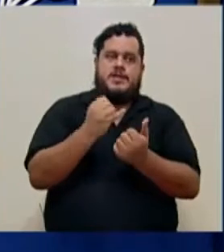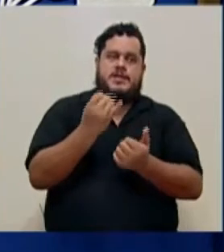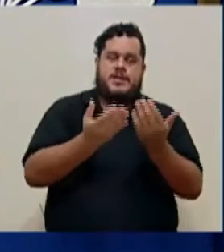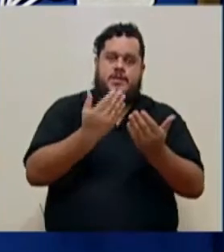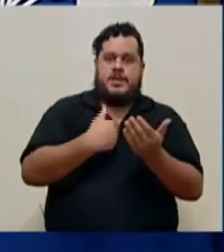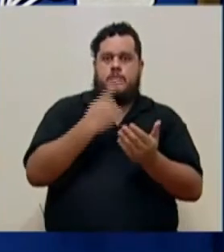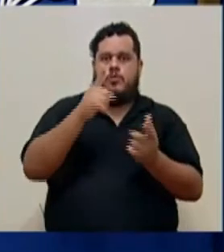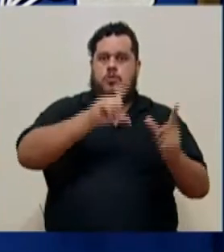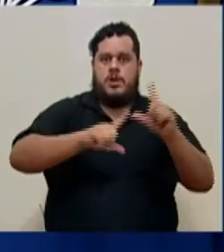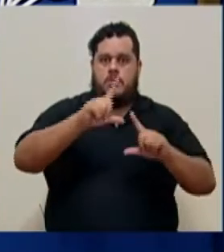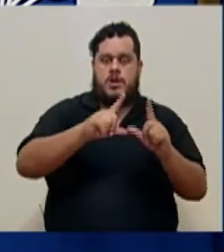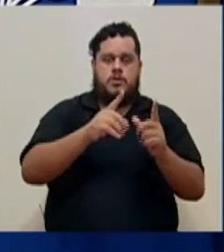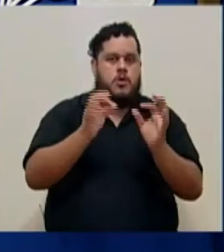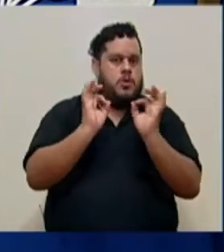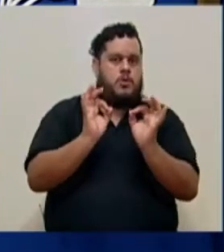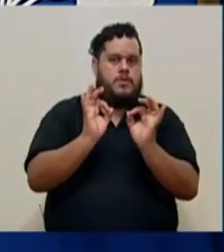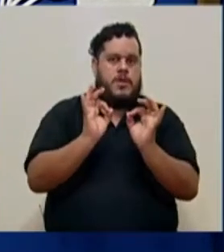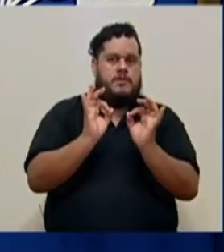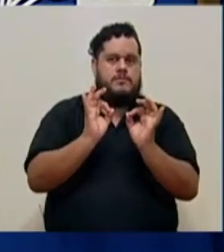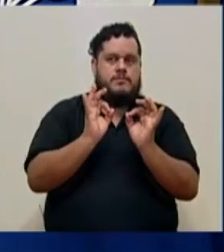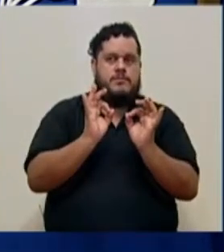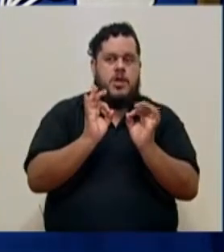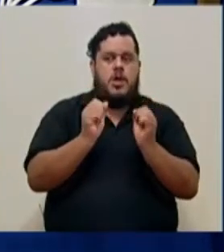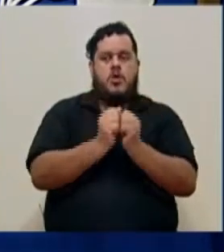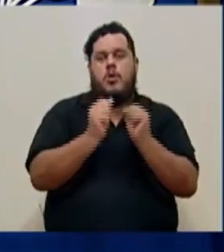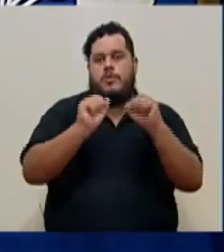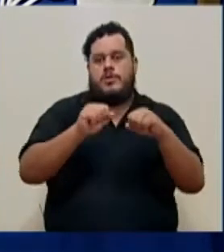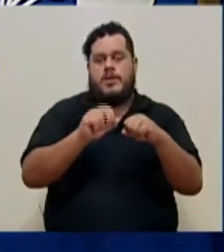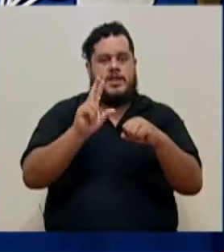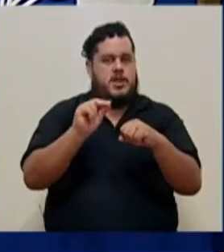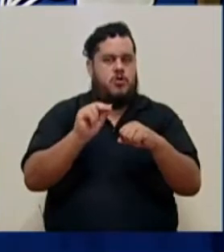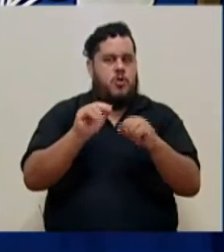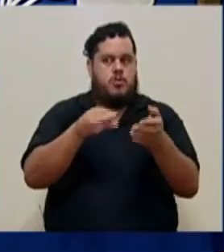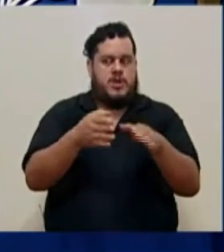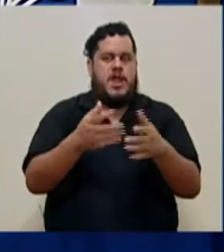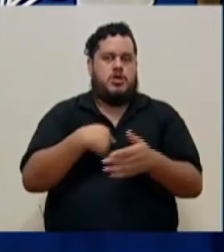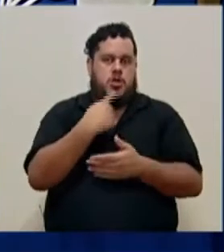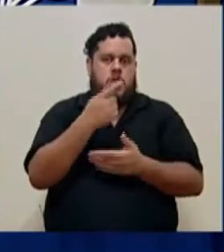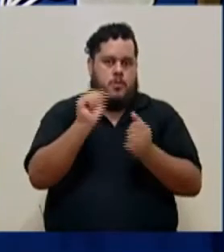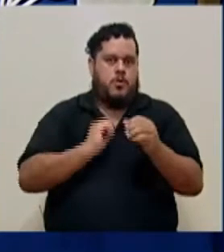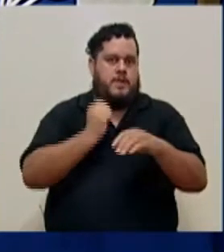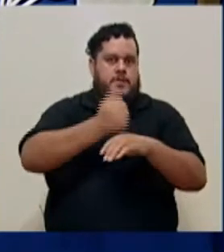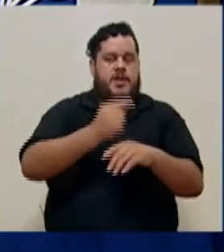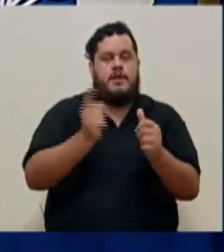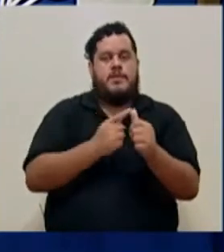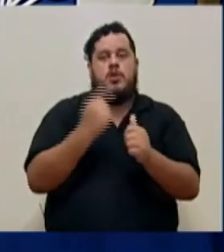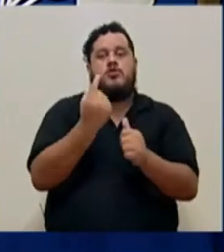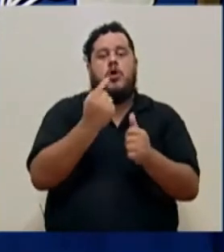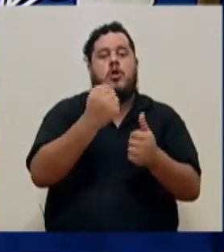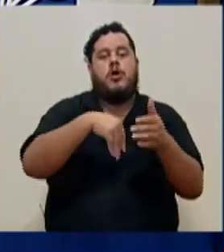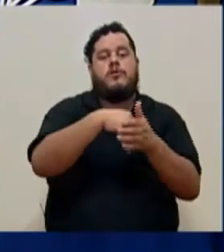tuviéramos un laboratorio, ¿verdad?, bien con posibilidad de no mortalidad, uno dice, bueno, voy a implementar primero solo restricción